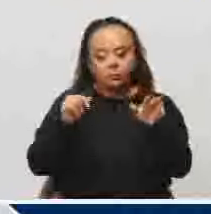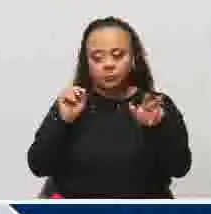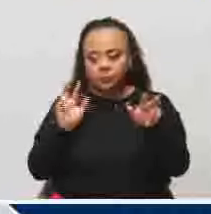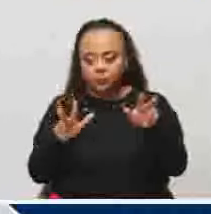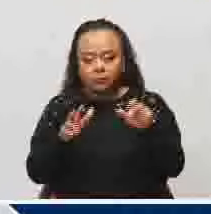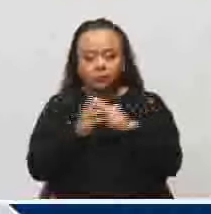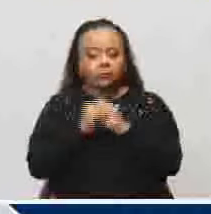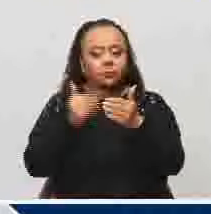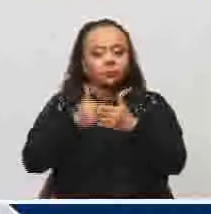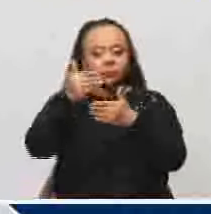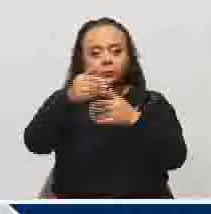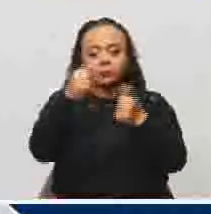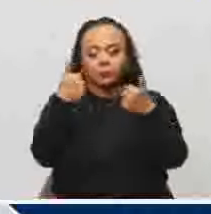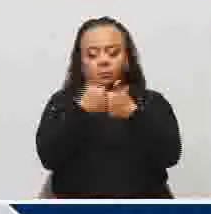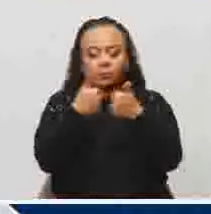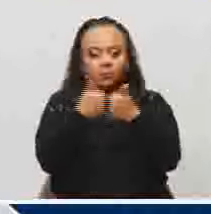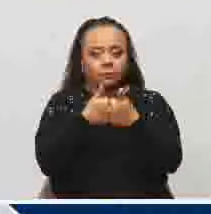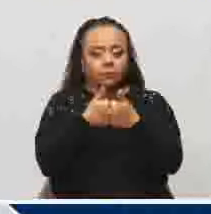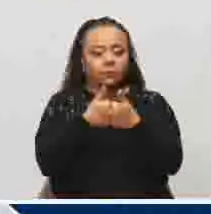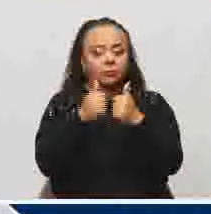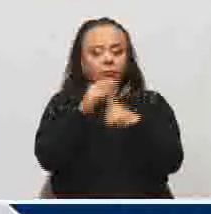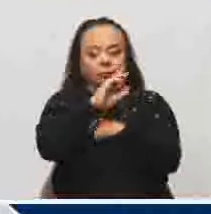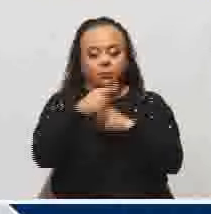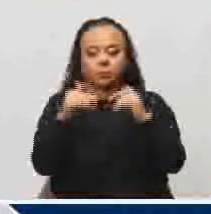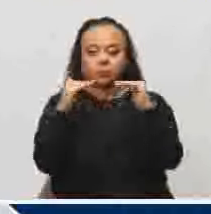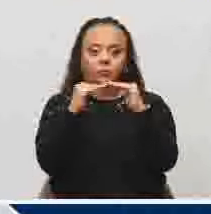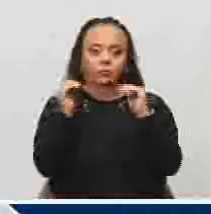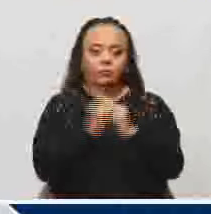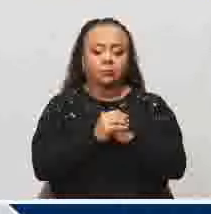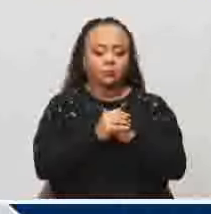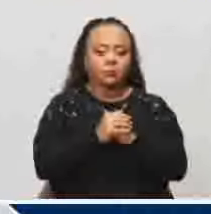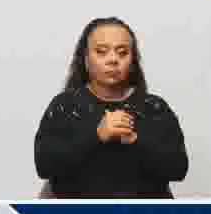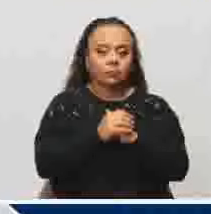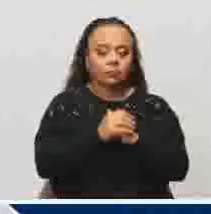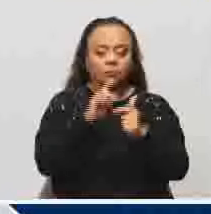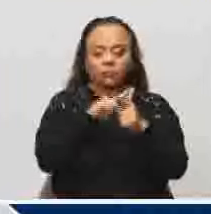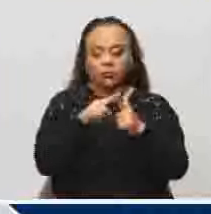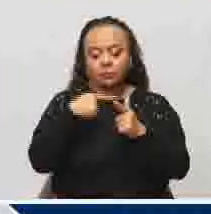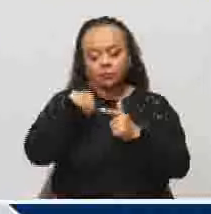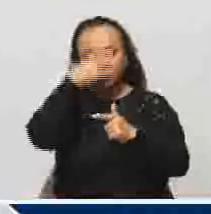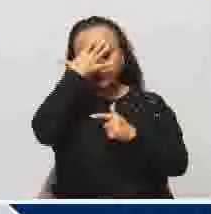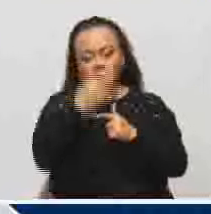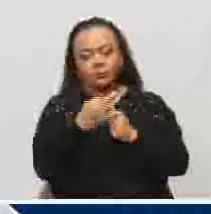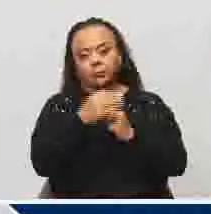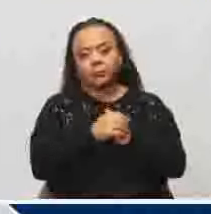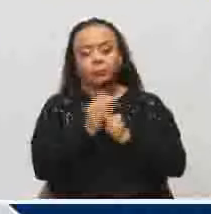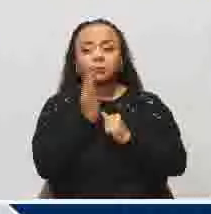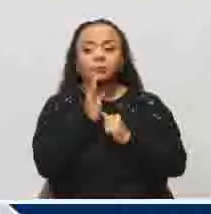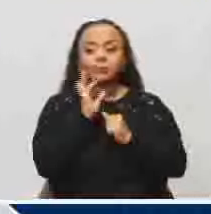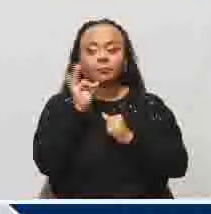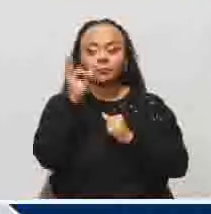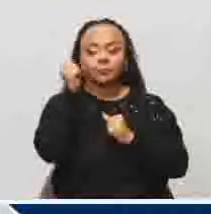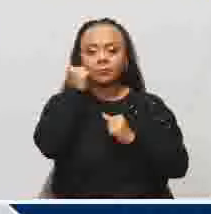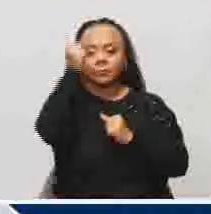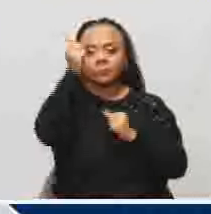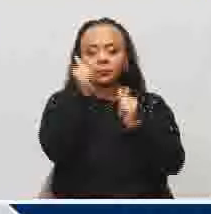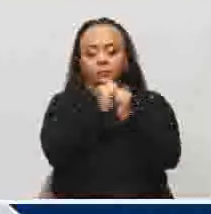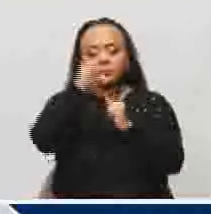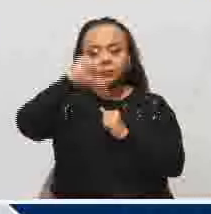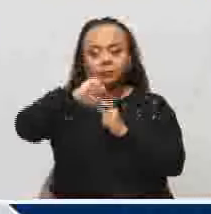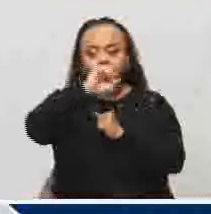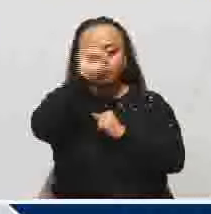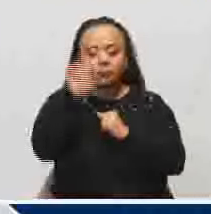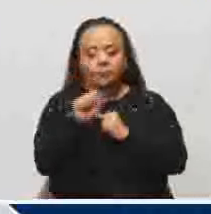un empate en puntaarenas cuando tenía todo para ganar Eh entonces creo que se habla de fantasmas en la liga con la derrota de